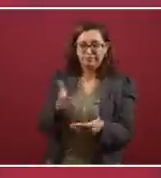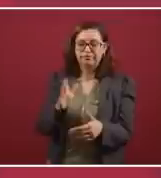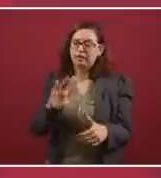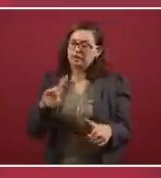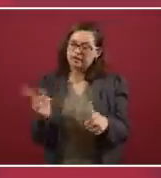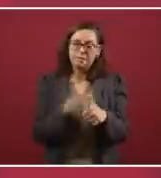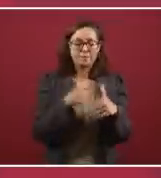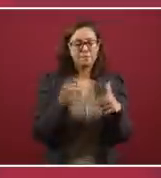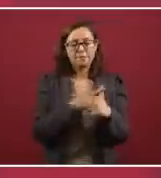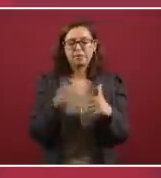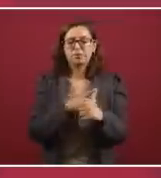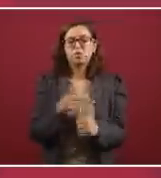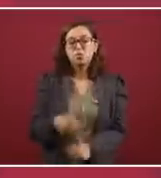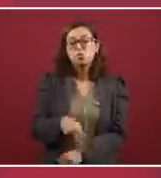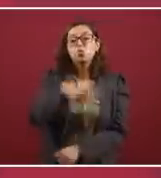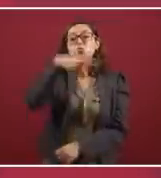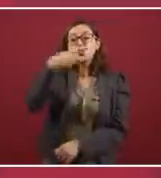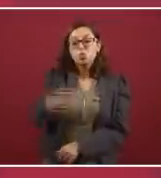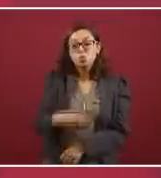predominar la inversión